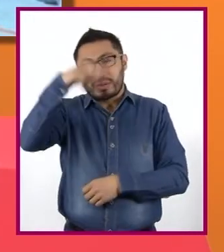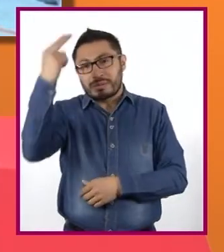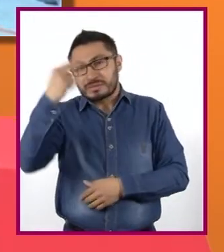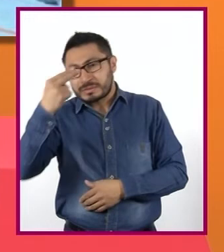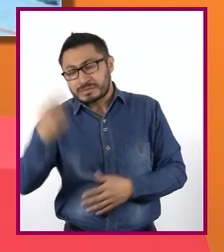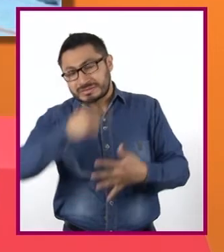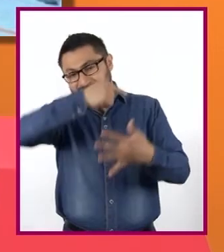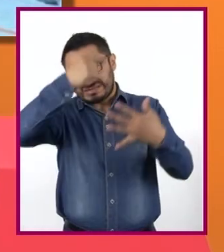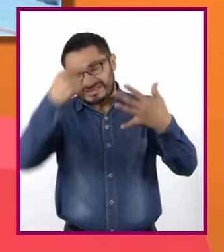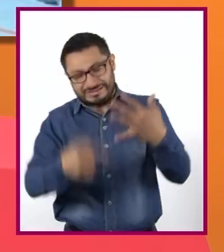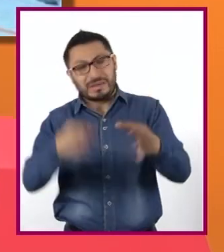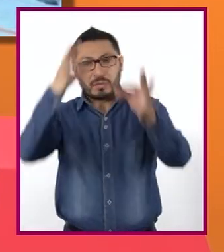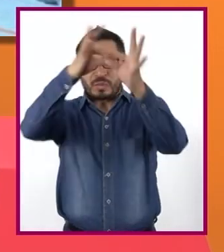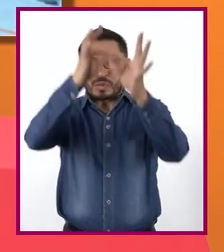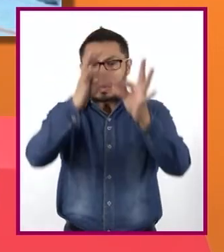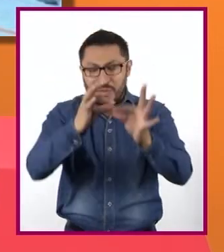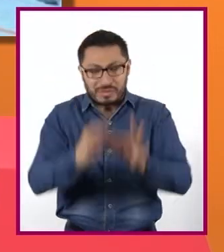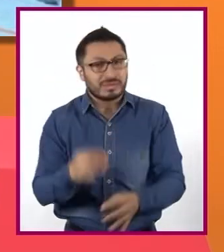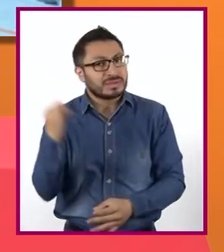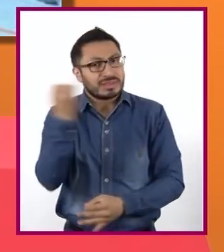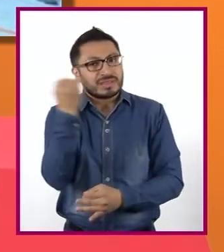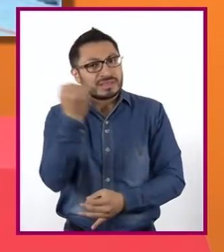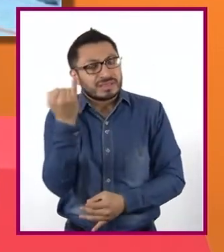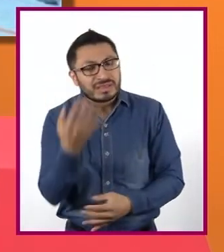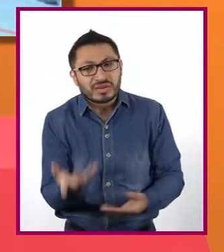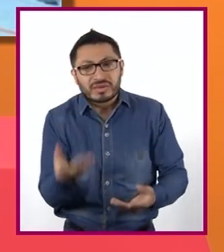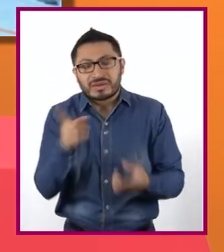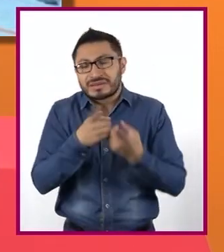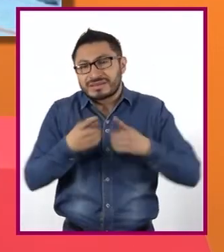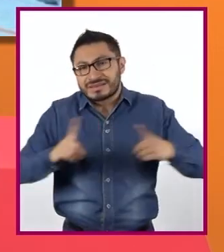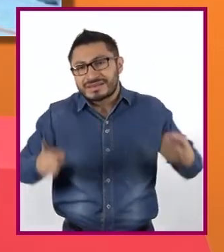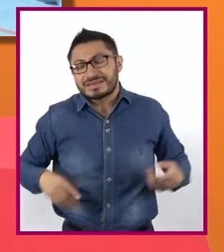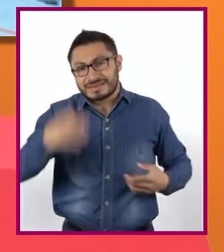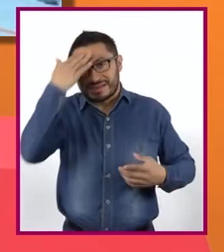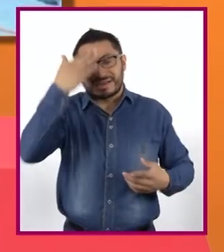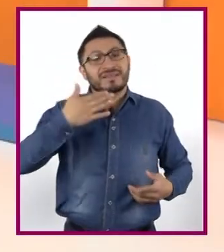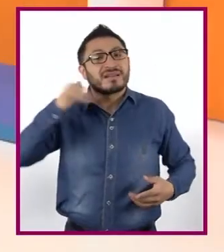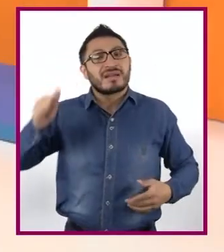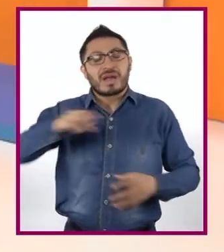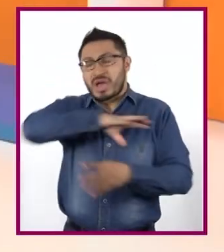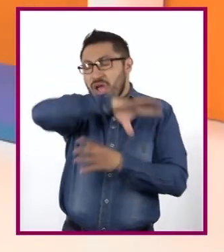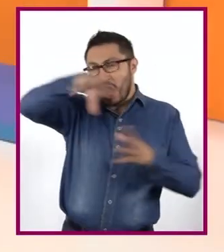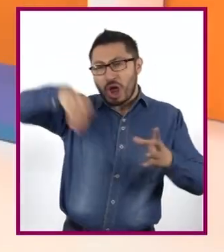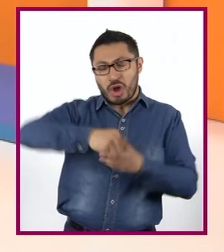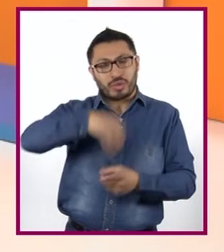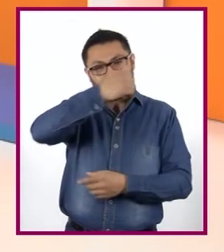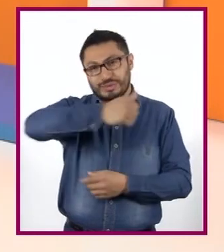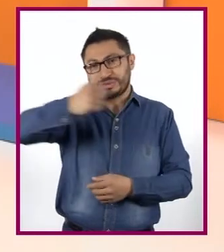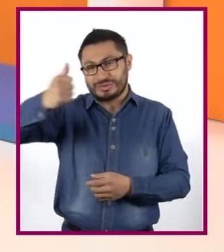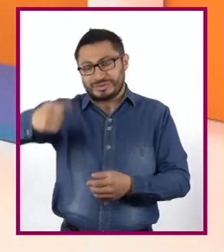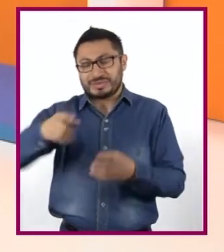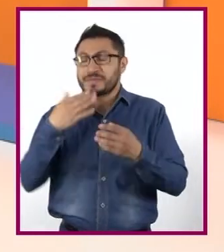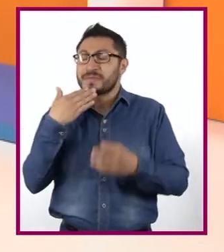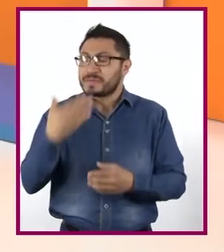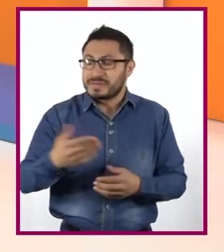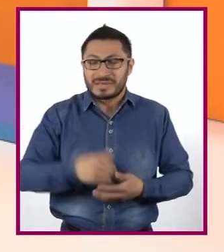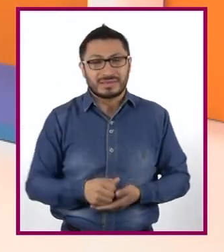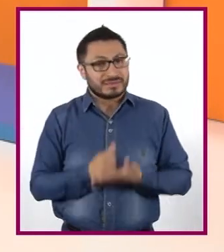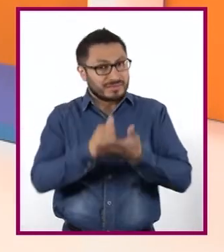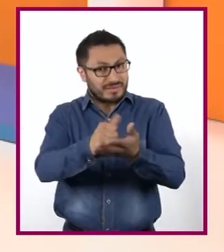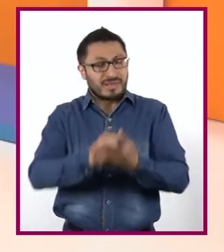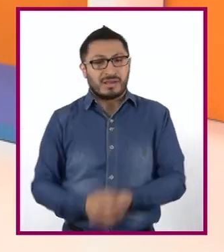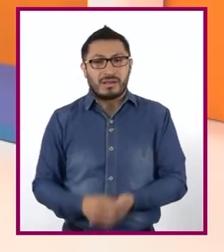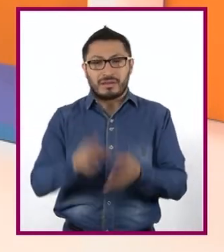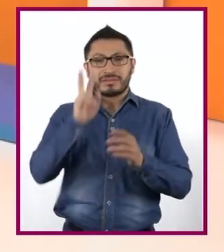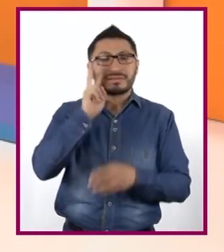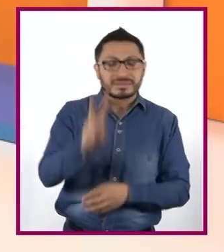en esa medida es que permiten también el desarrollo de todas sus capacidades. Hemos visto que la perspectiva de la adolescencia